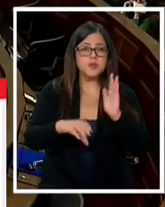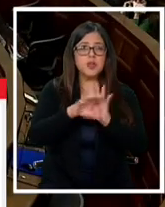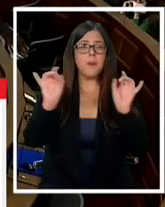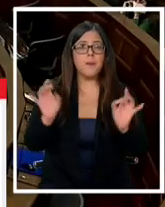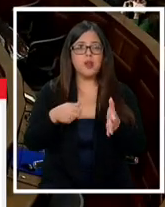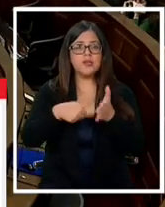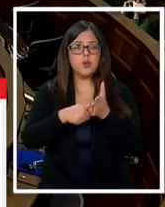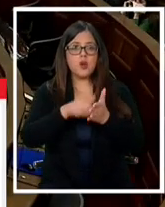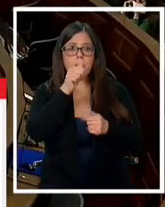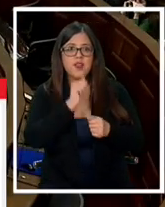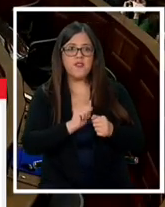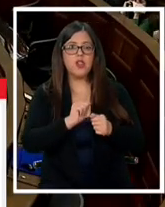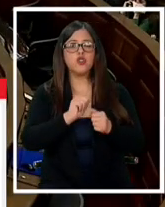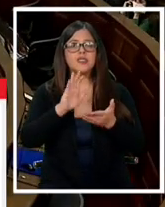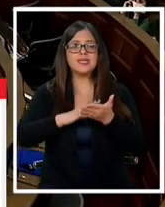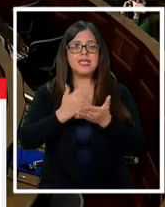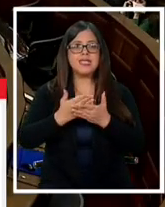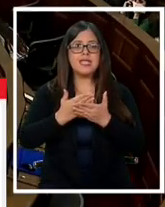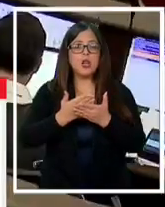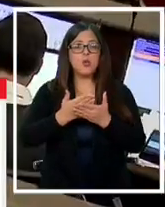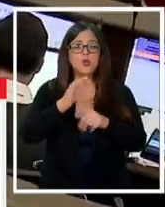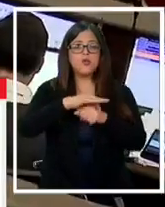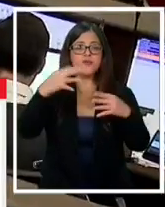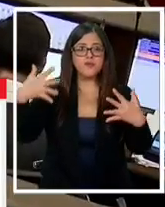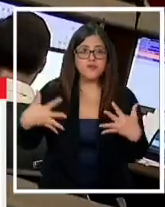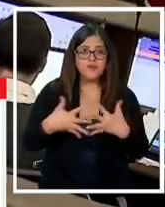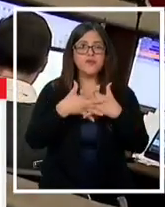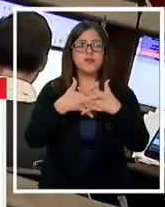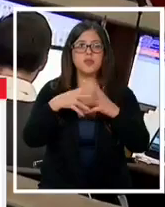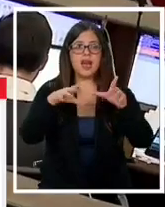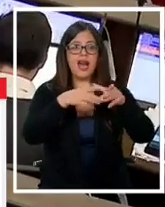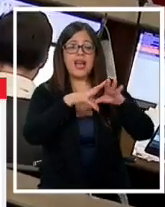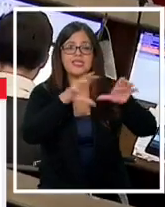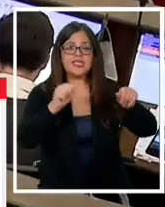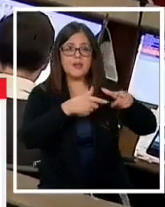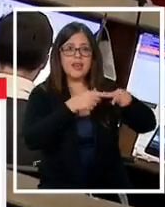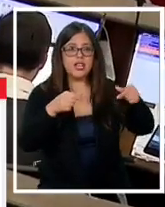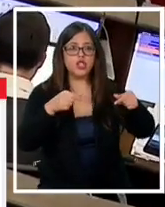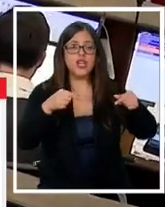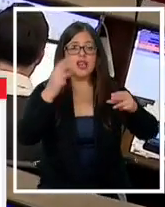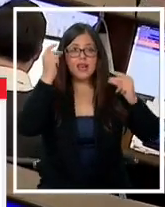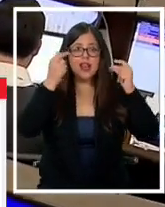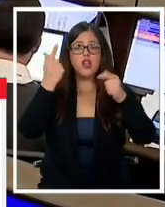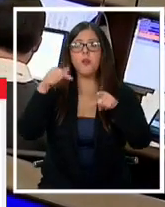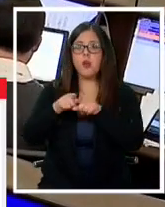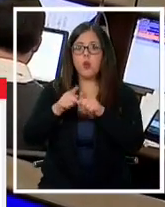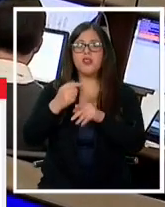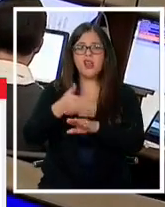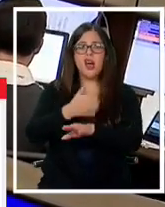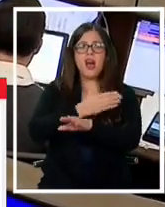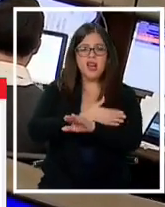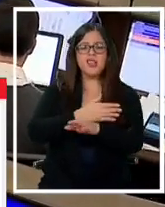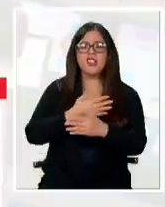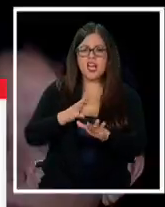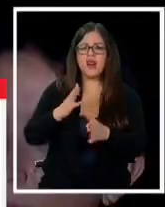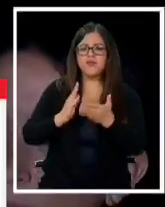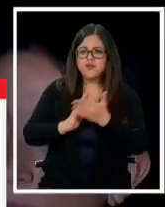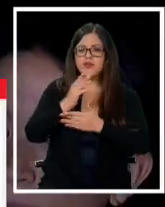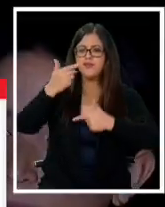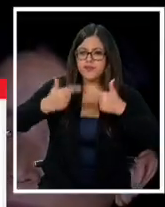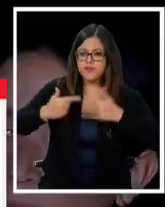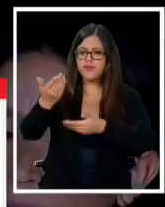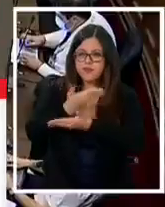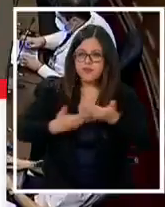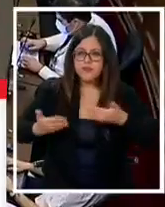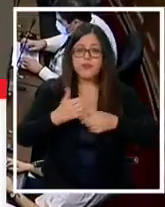seguros privados de salud complementarios al sistema nacional creado posición que temprano se había tomado el debate en el pleno y